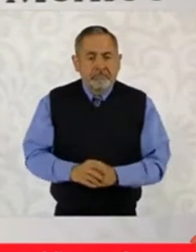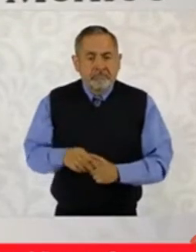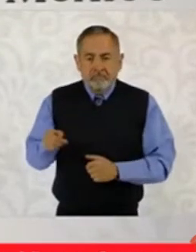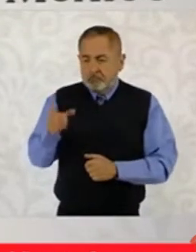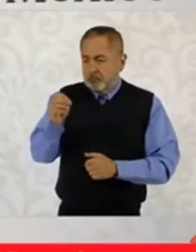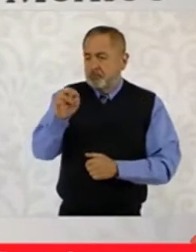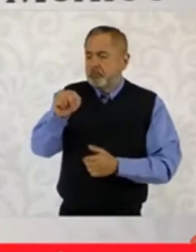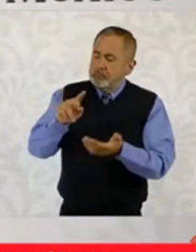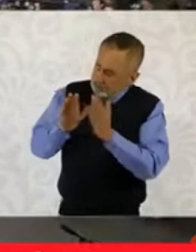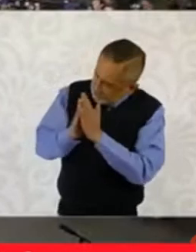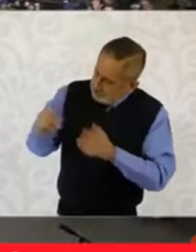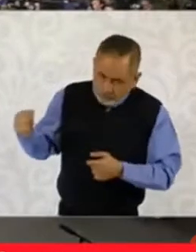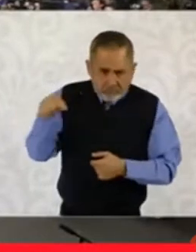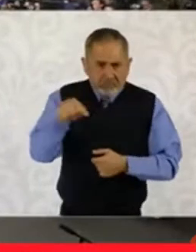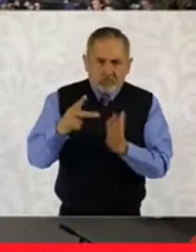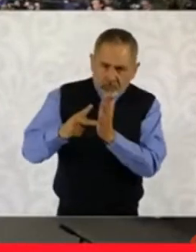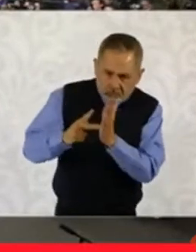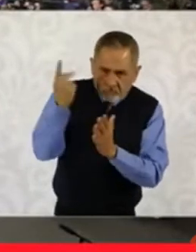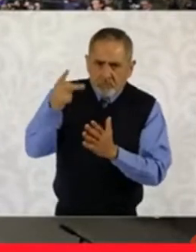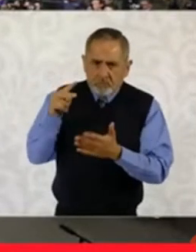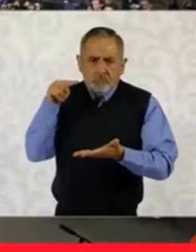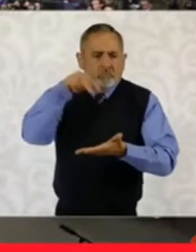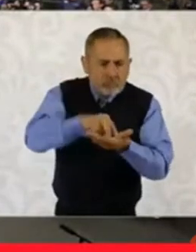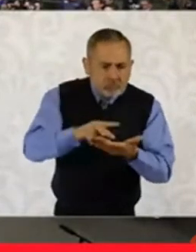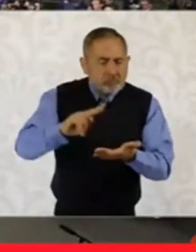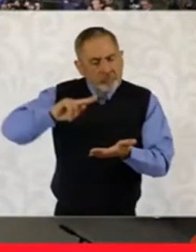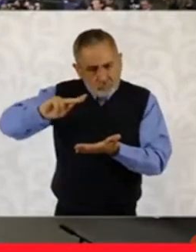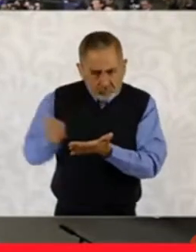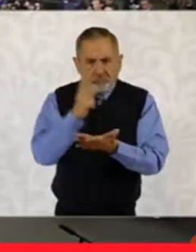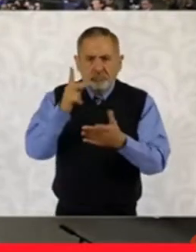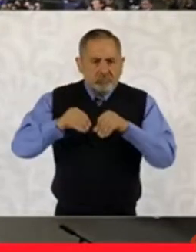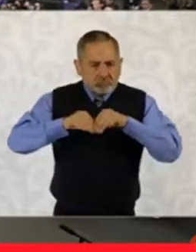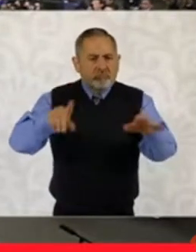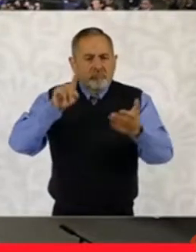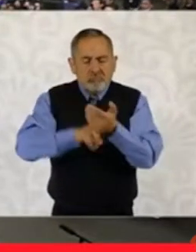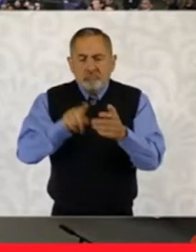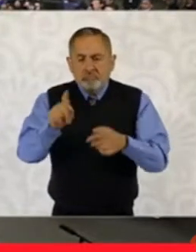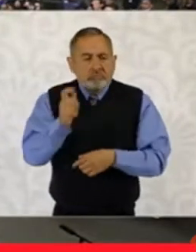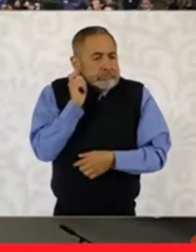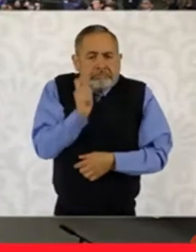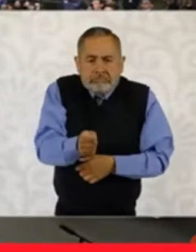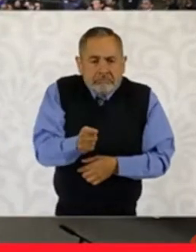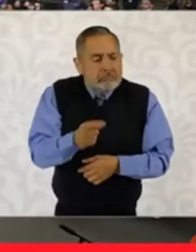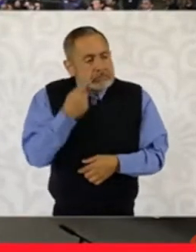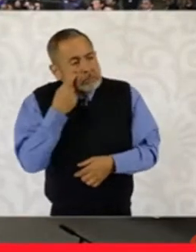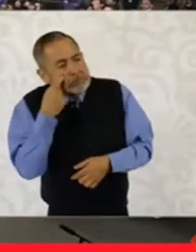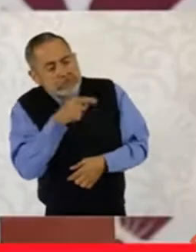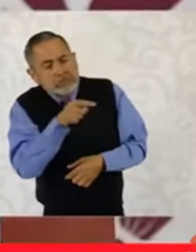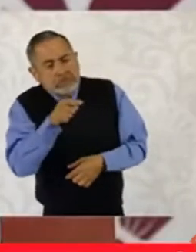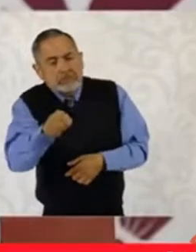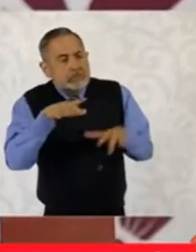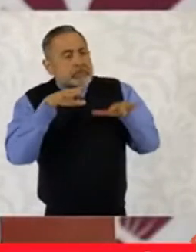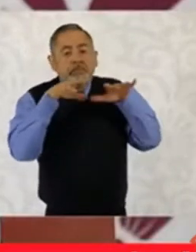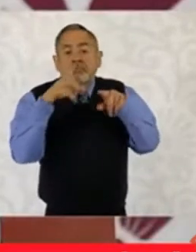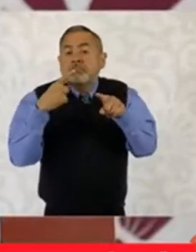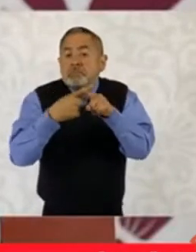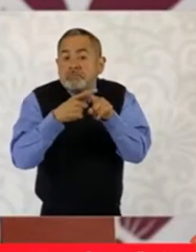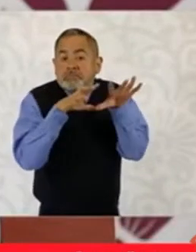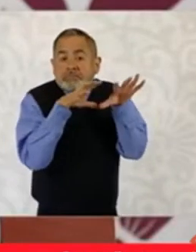Omar, a ver si puedes repetir lo que informaste hoy, que eso es lo que sabemos hasta ahora por la detención